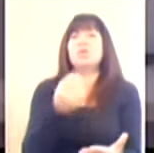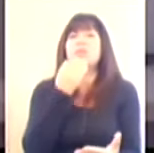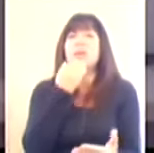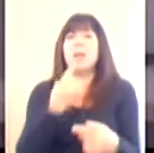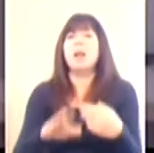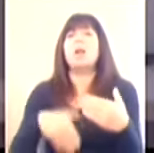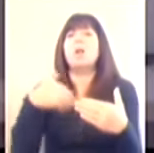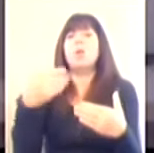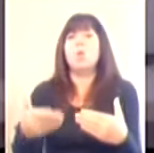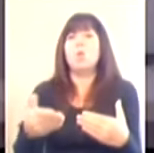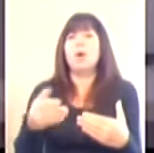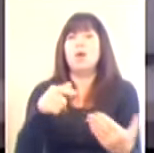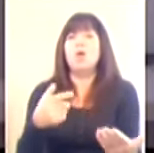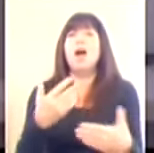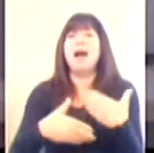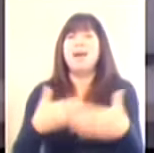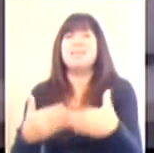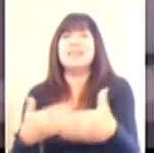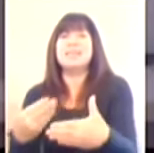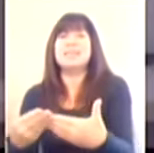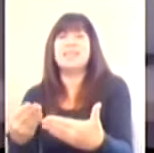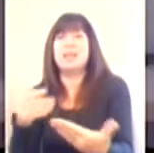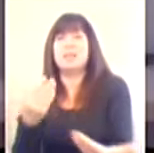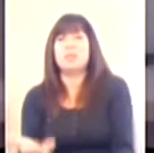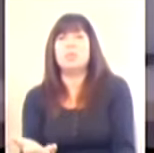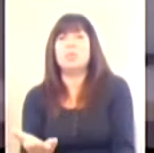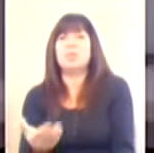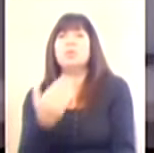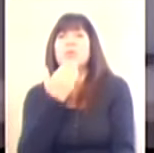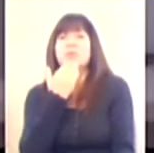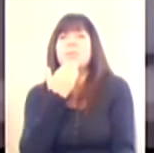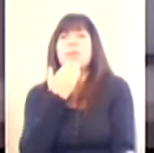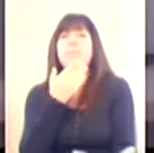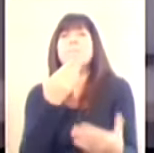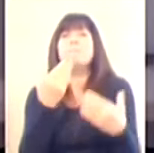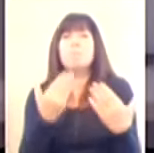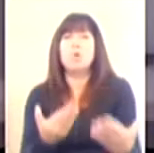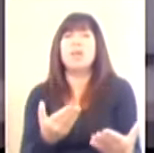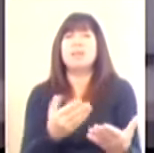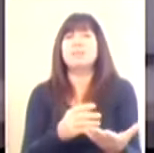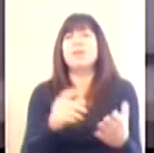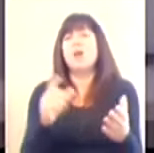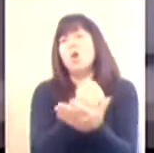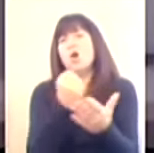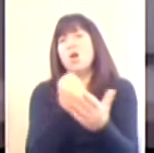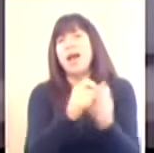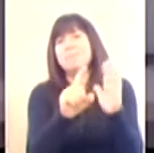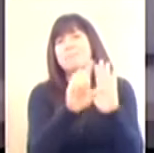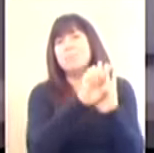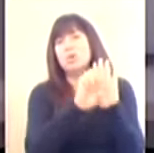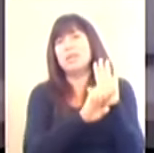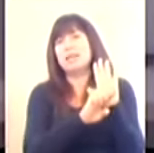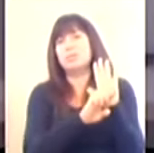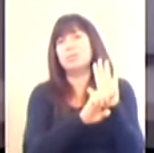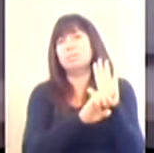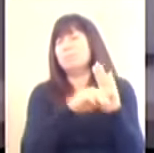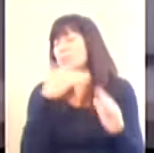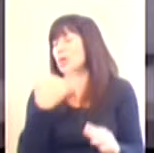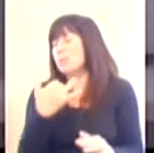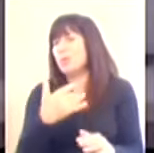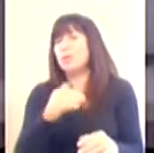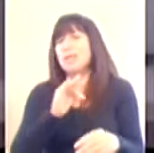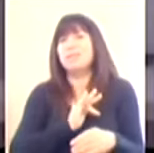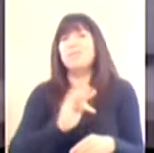ir avanzando en la evaluación ambiental para poder ir sacando estos proyectos que luego van a ser claves para esta